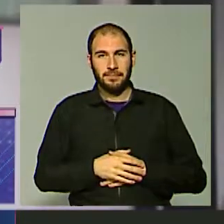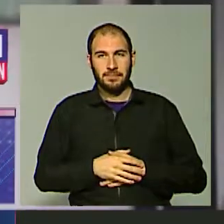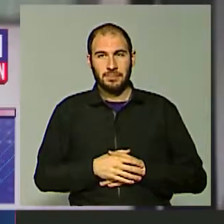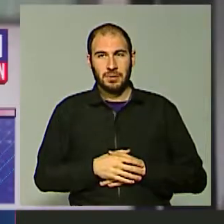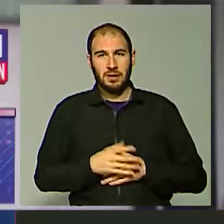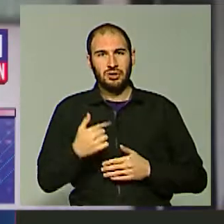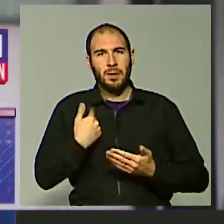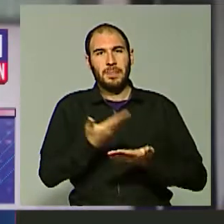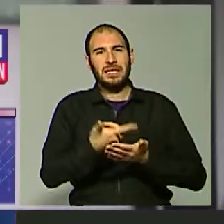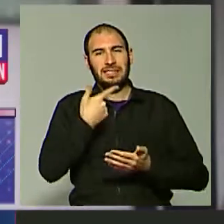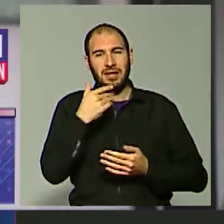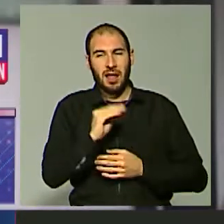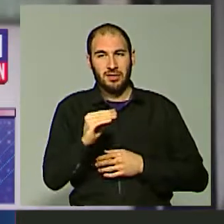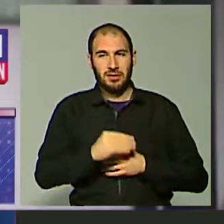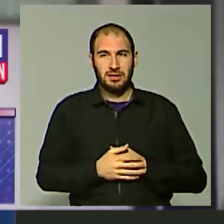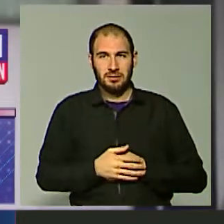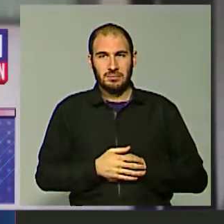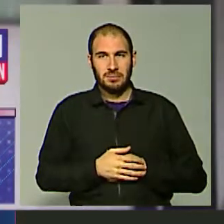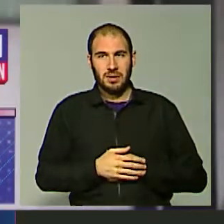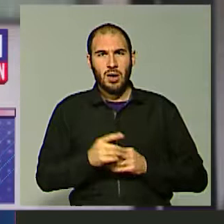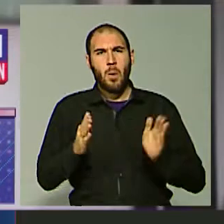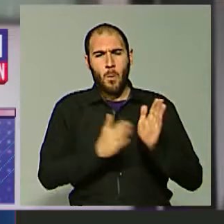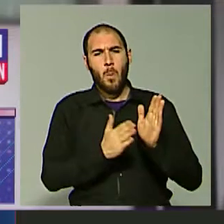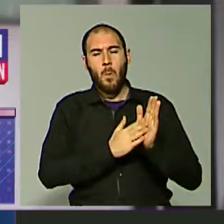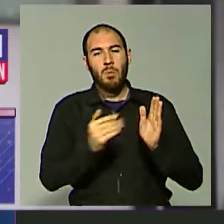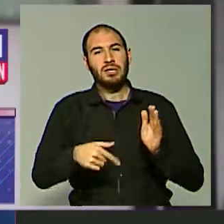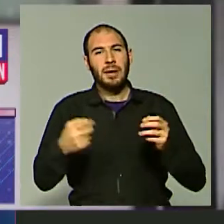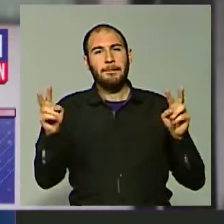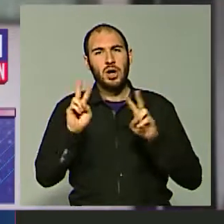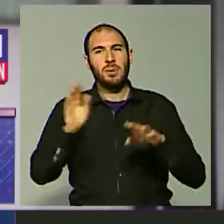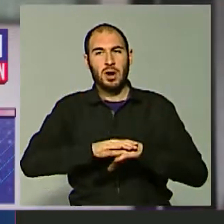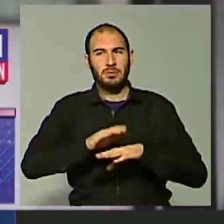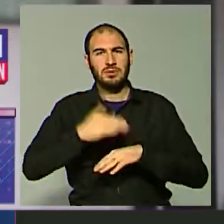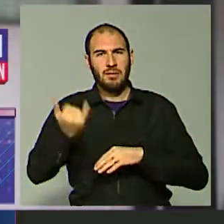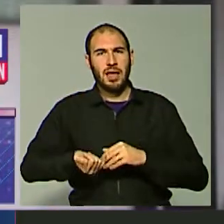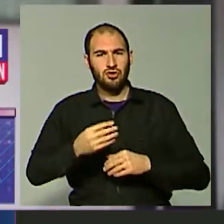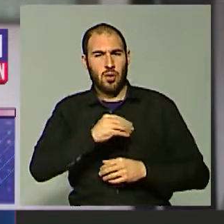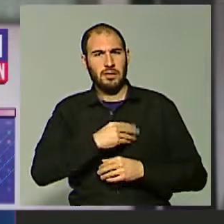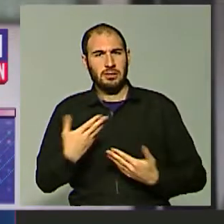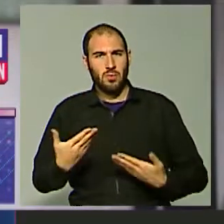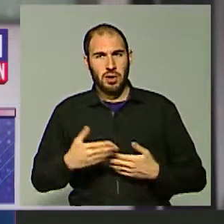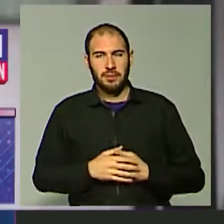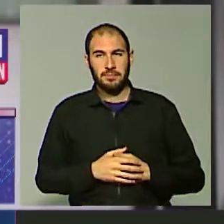Por eso le pido a los senadores que demuestren que existe un peronismo responsable y confiable,